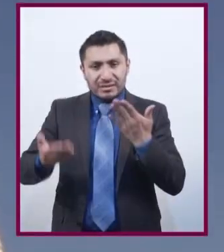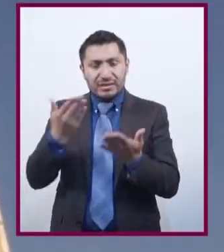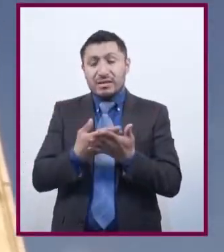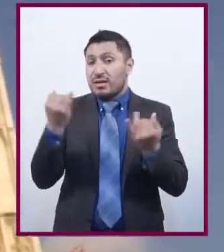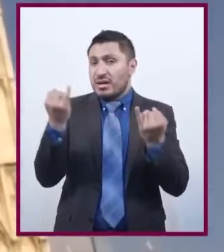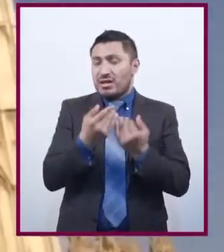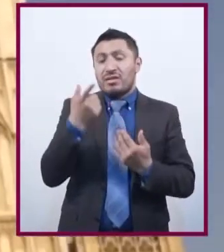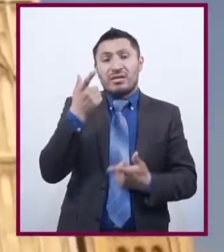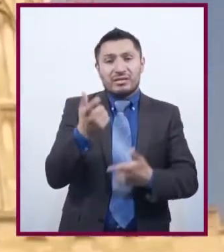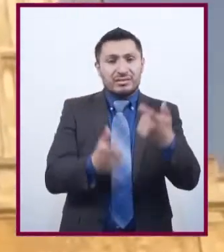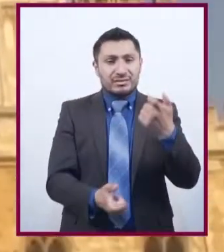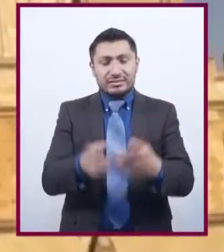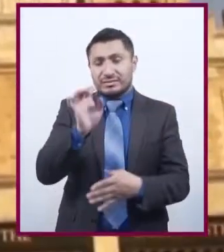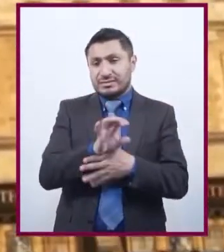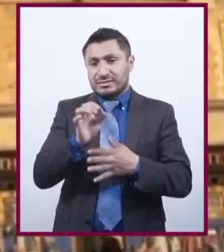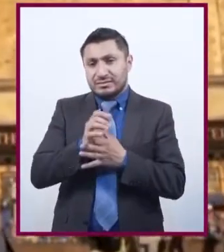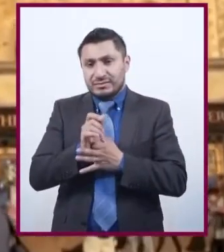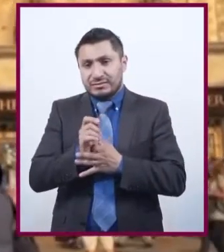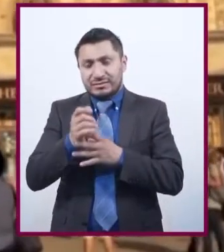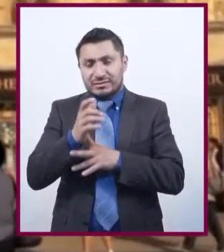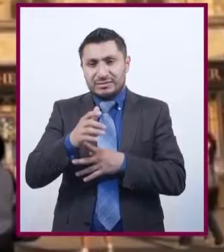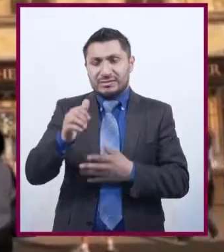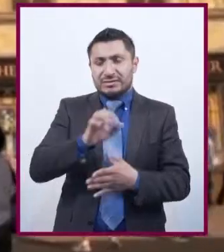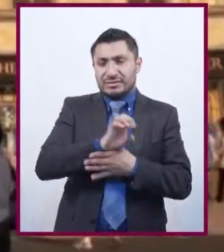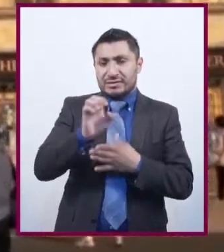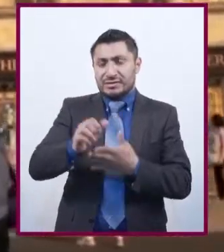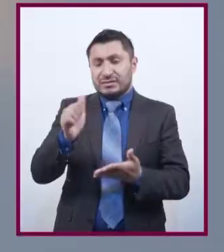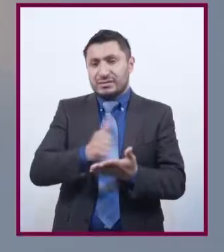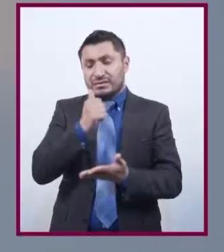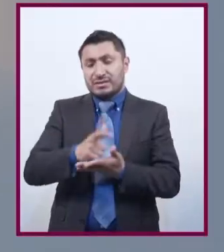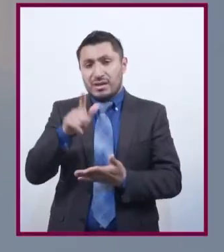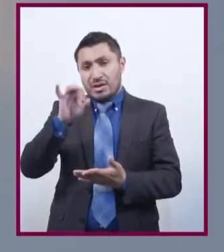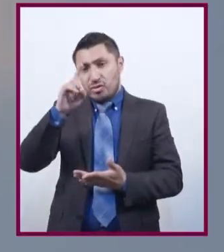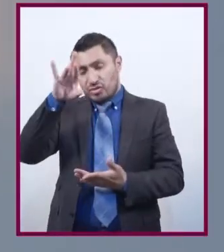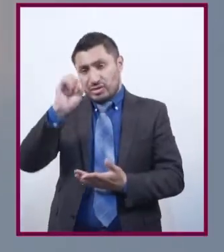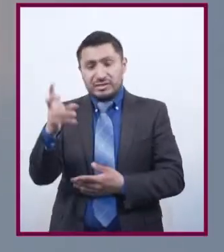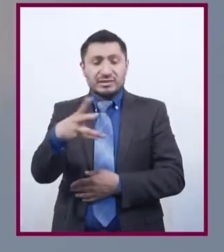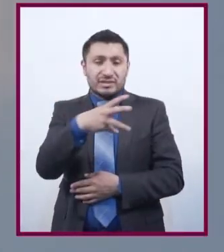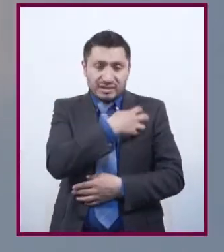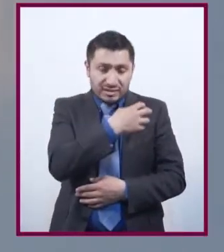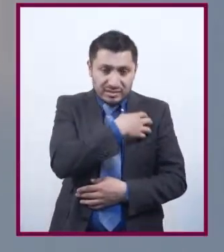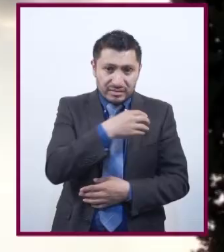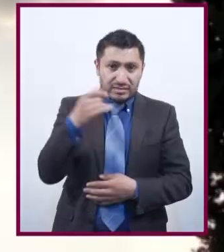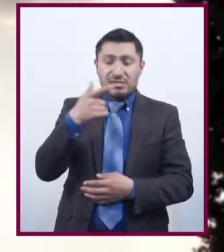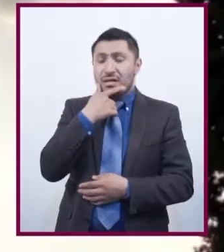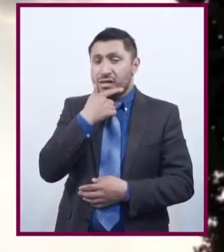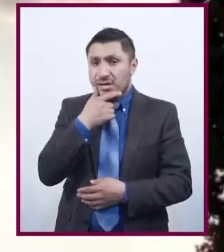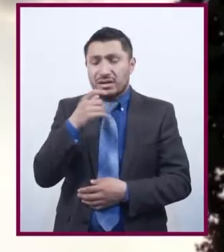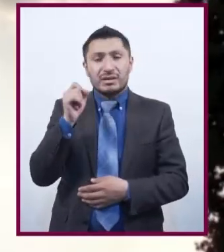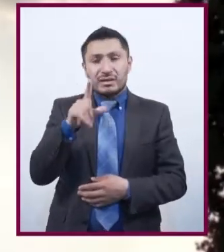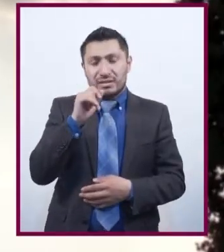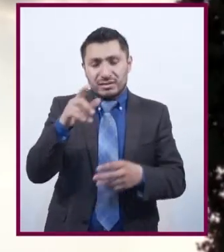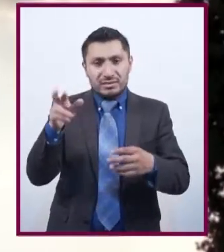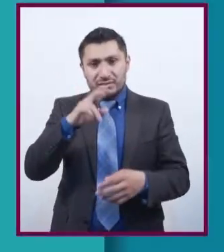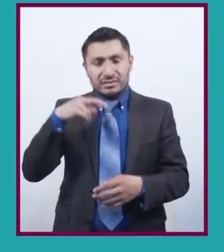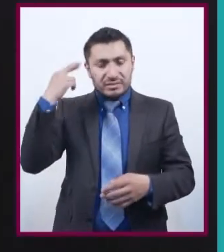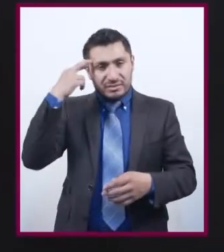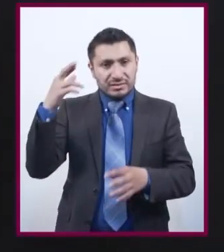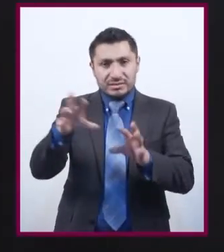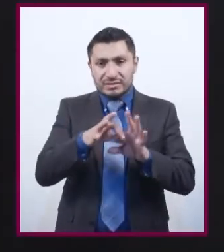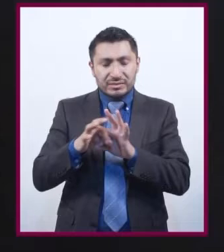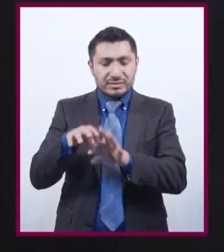al igual que su capital Por tanto la ciudad de Londres era la capital de Inglaterra y del Reino Unido al mismo tiempo